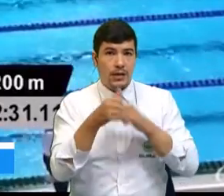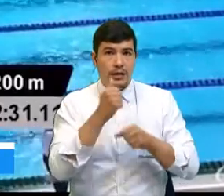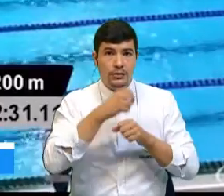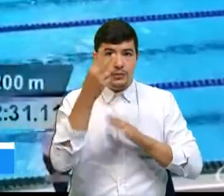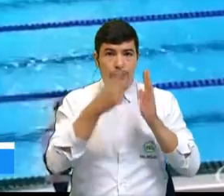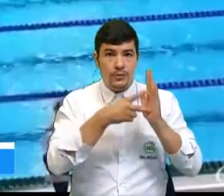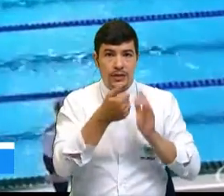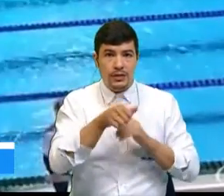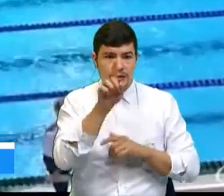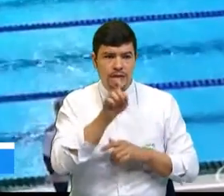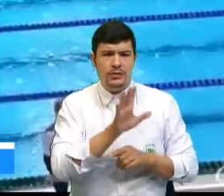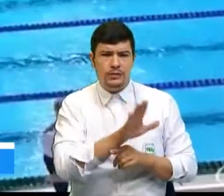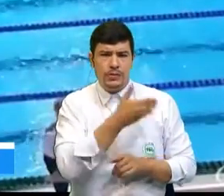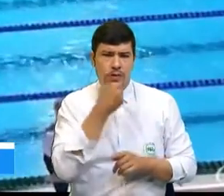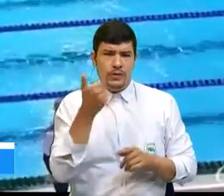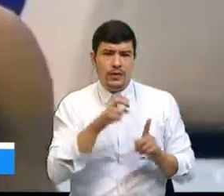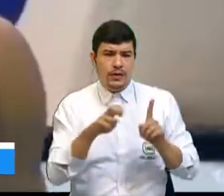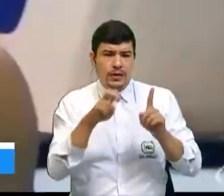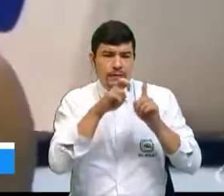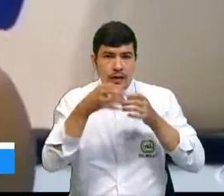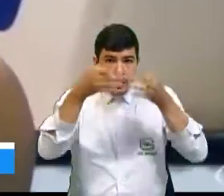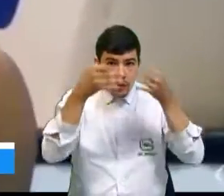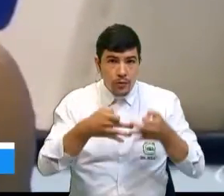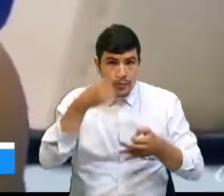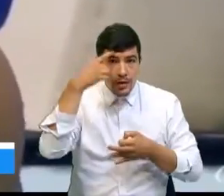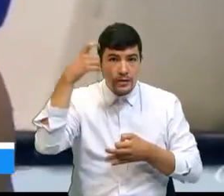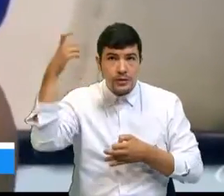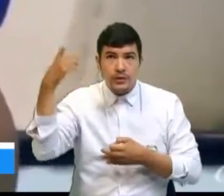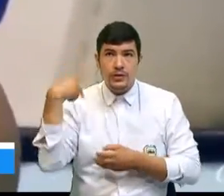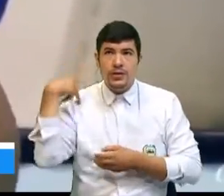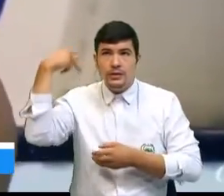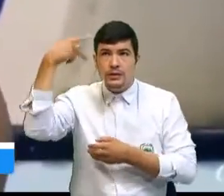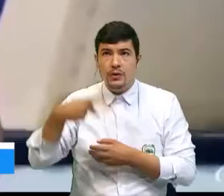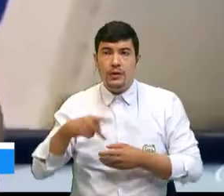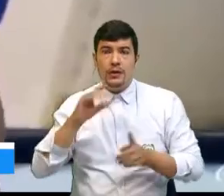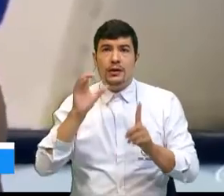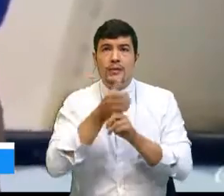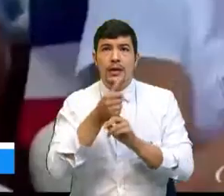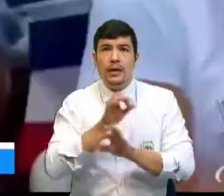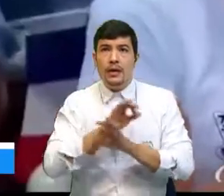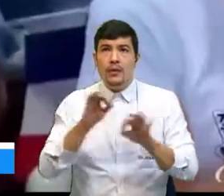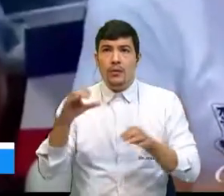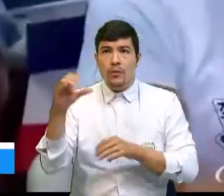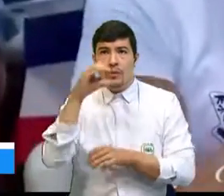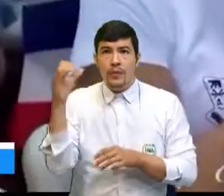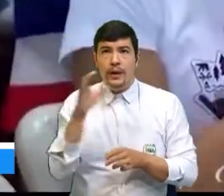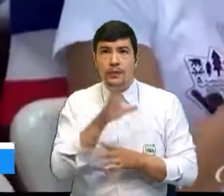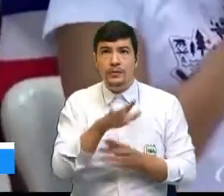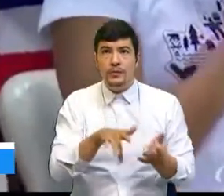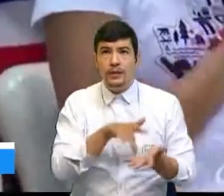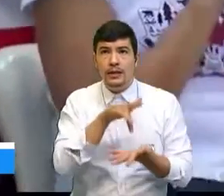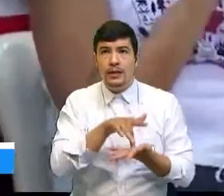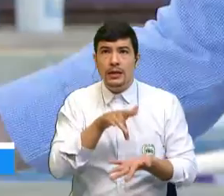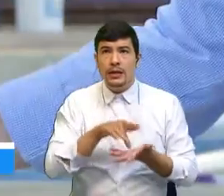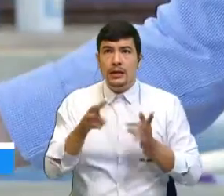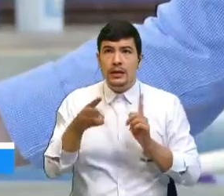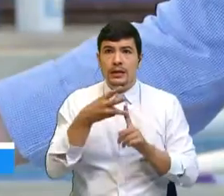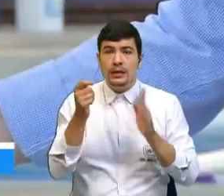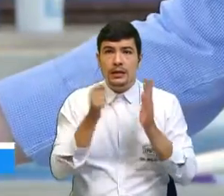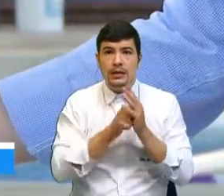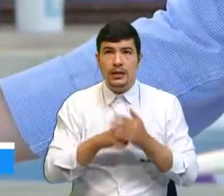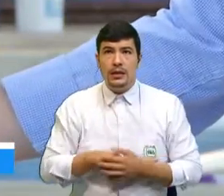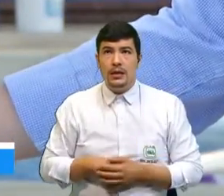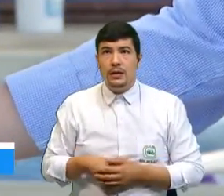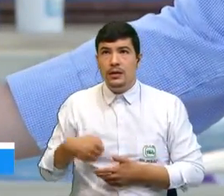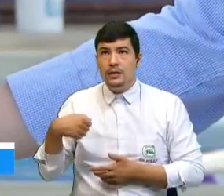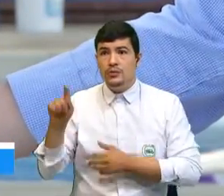su mejor rendimiento deportivo, cumplió sueños, hizo historia y alcanzó lo que ningún colombiano en esta justa, los 3 escalones del podio. El logro